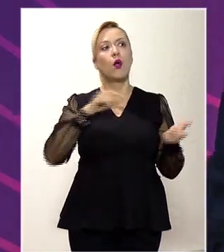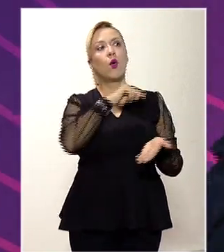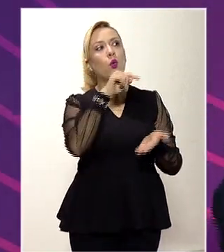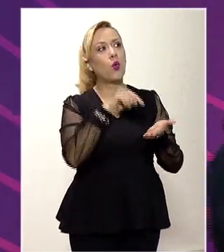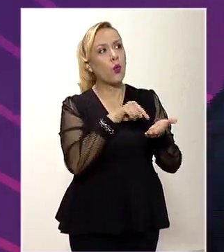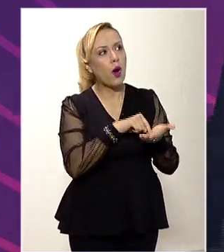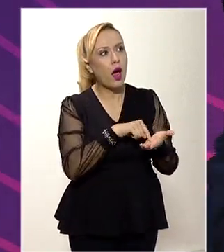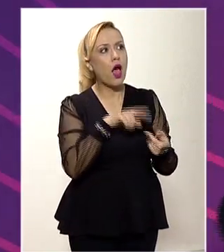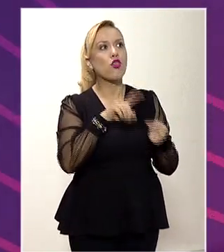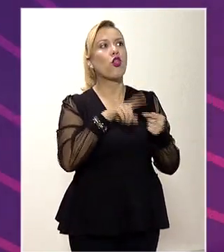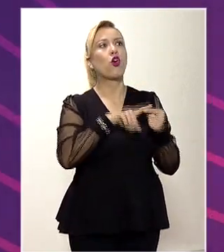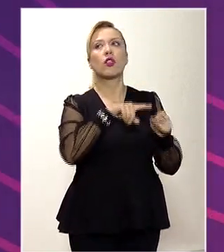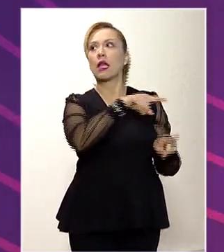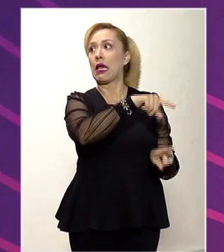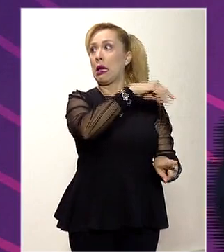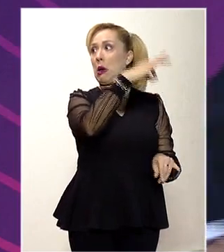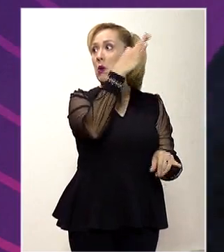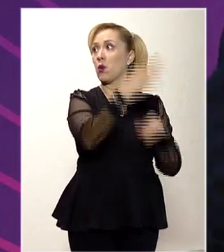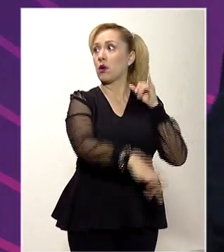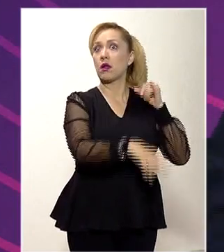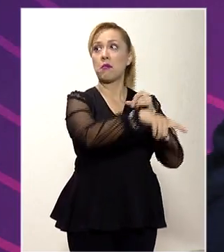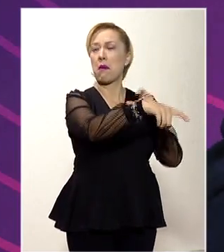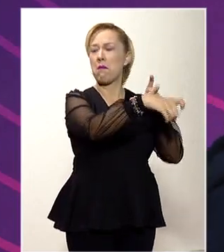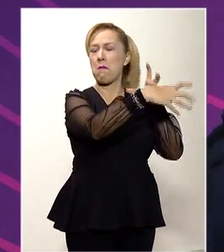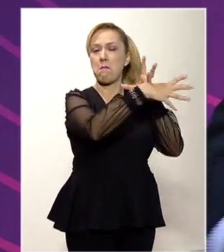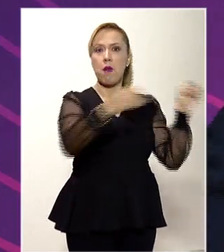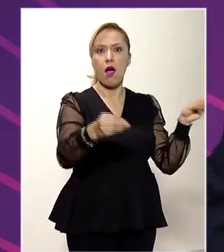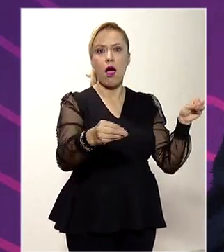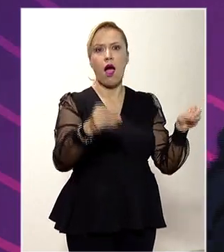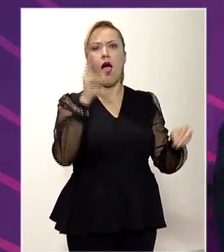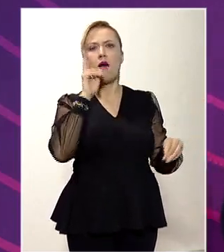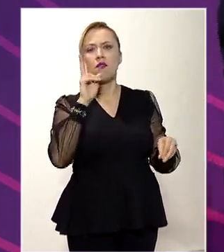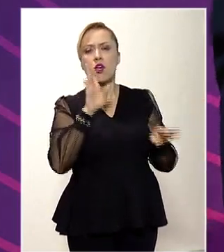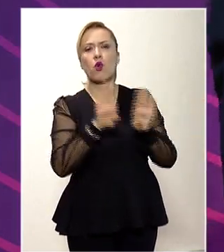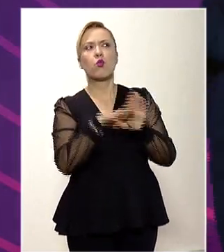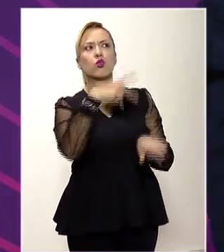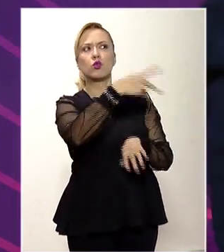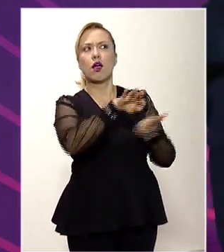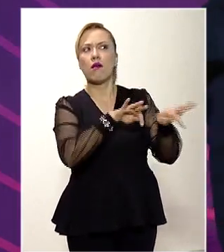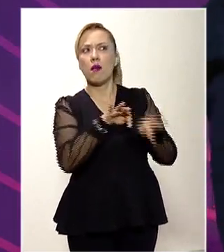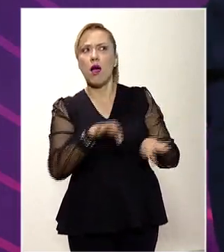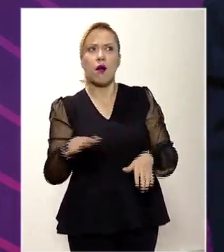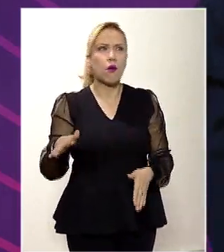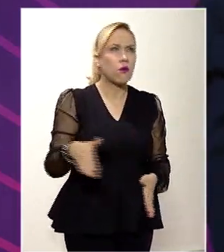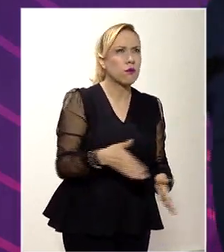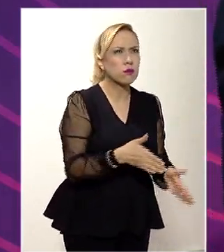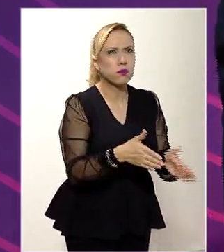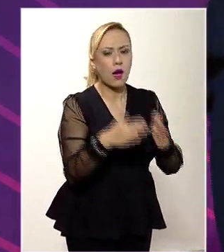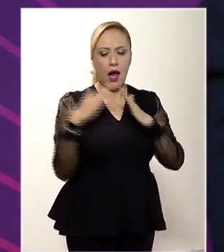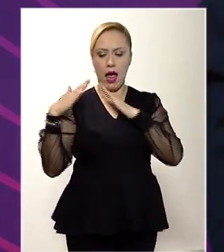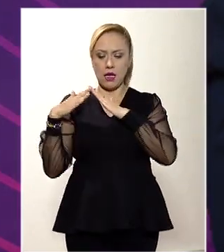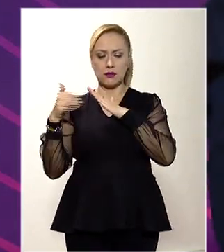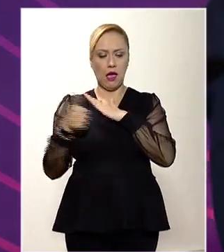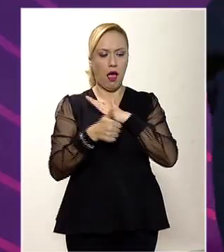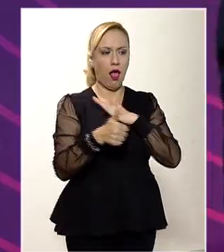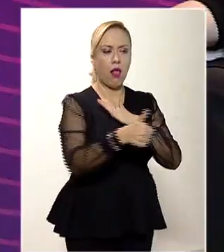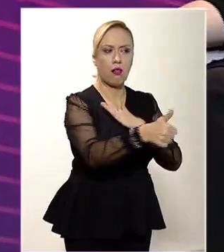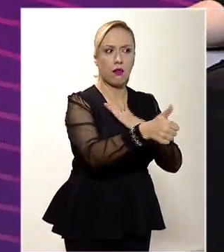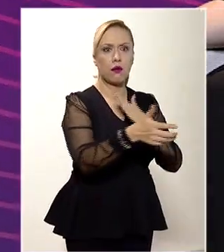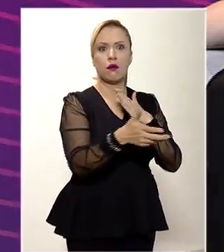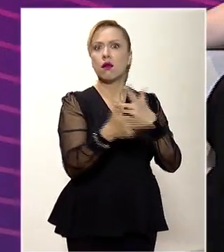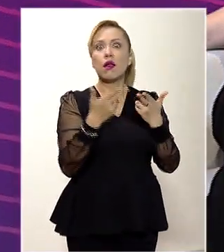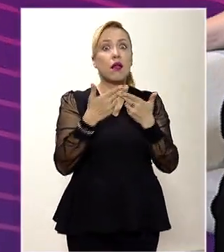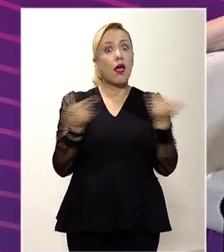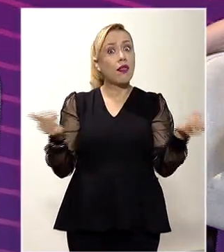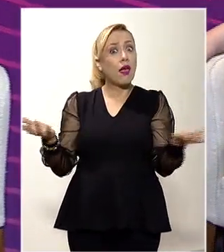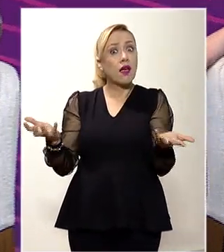vez, hacer un recorrido por la ruta para llegar a su trabajo, suponiendo que hubiera desaparecido entre su casa y su trabajo. O sea, nadie